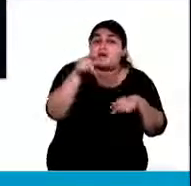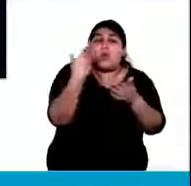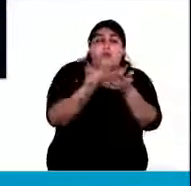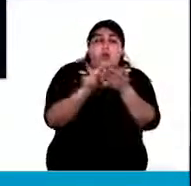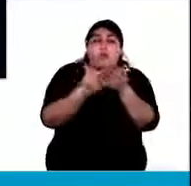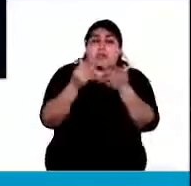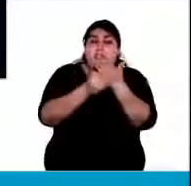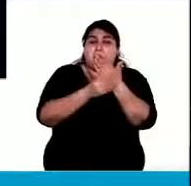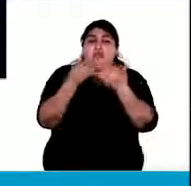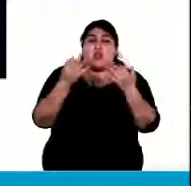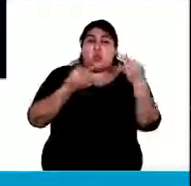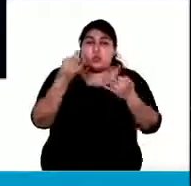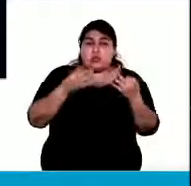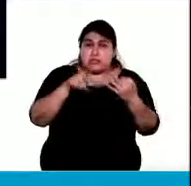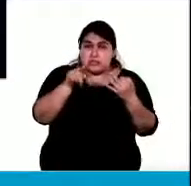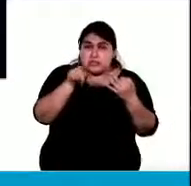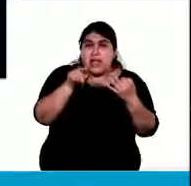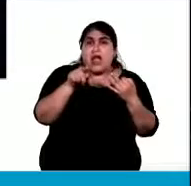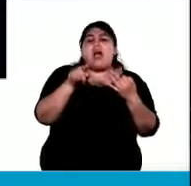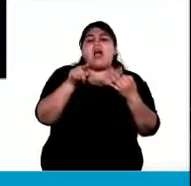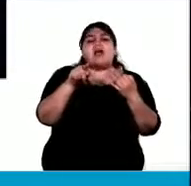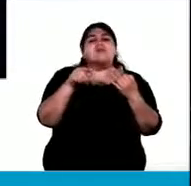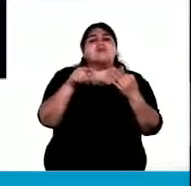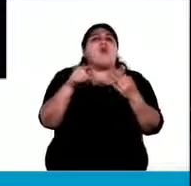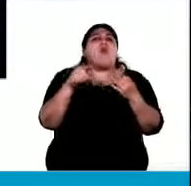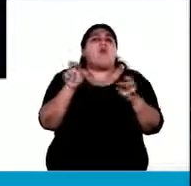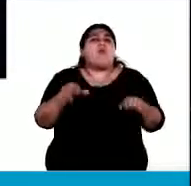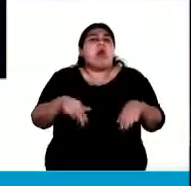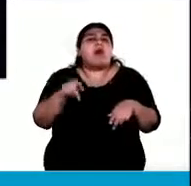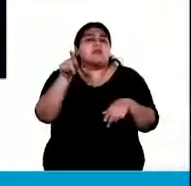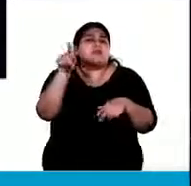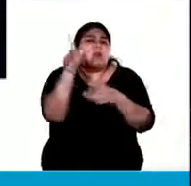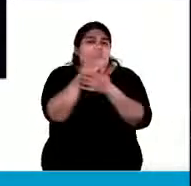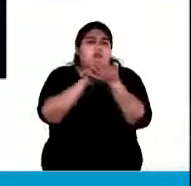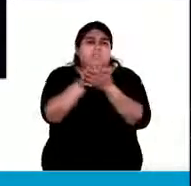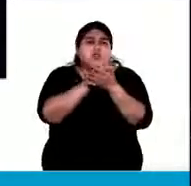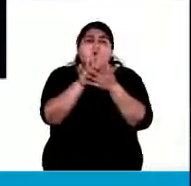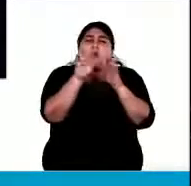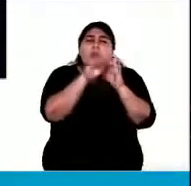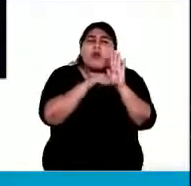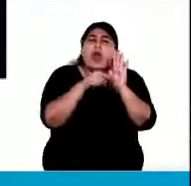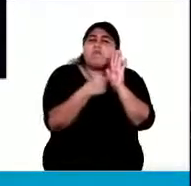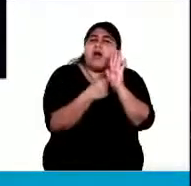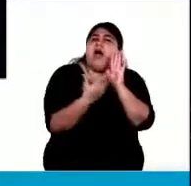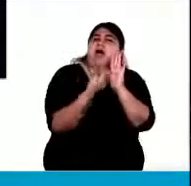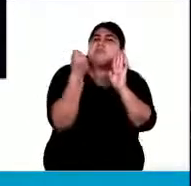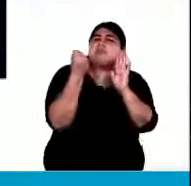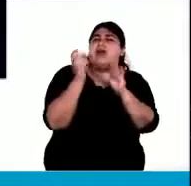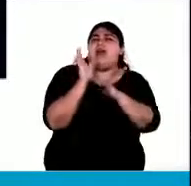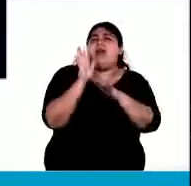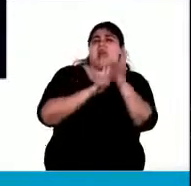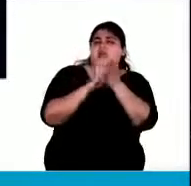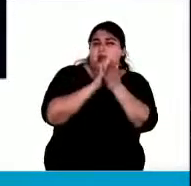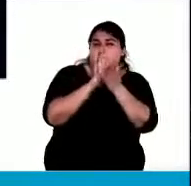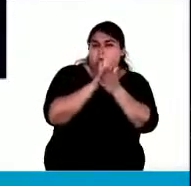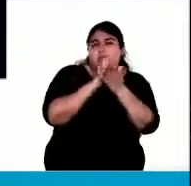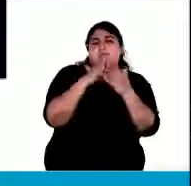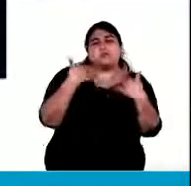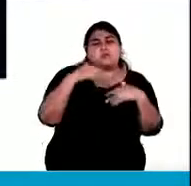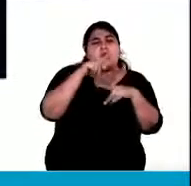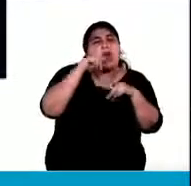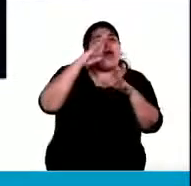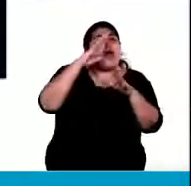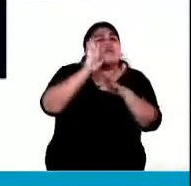Ministerio de Justicia, es un plan que viene a resolver, o un programa que viene a resolver lo que durante mucho tiempo no se